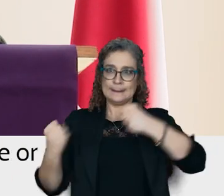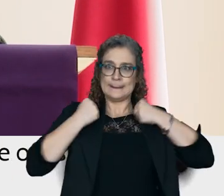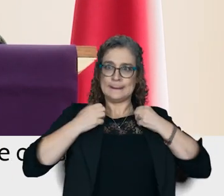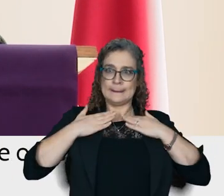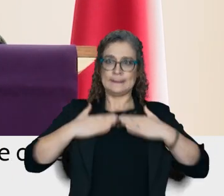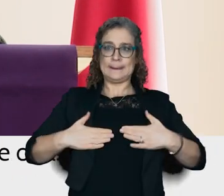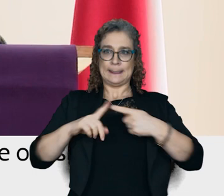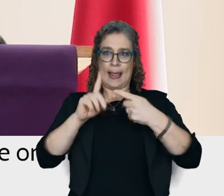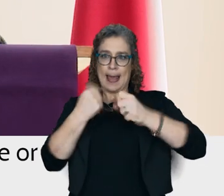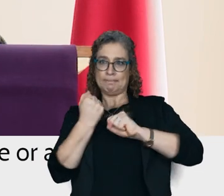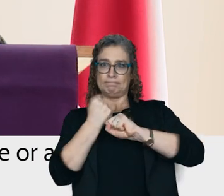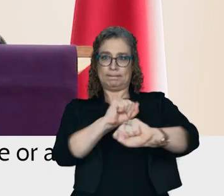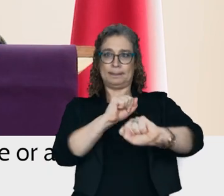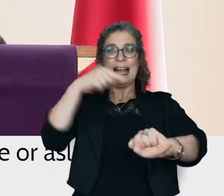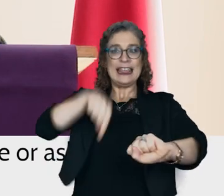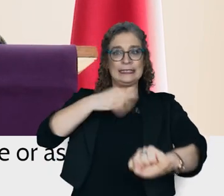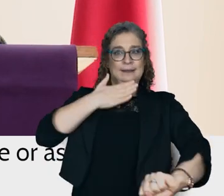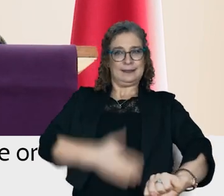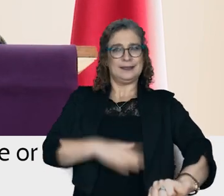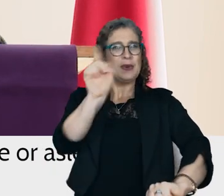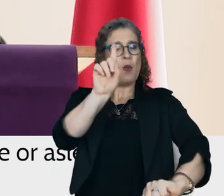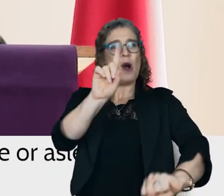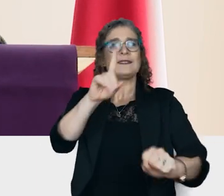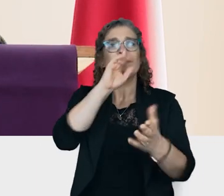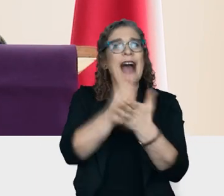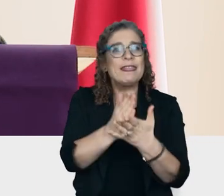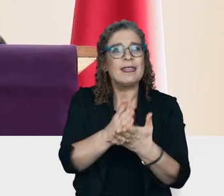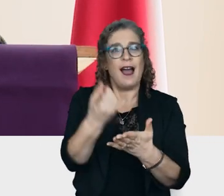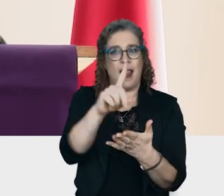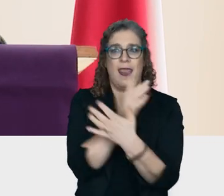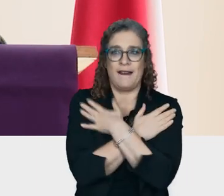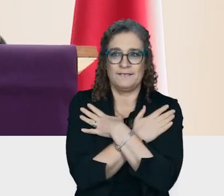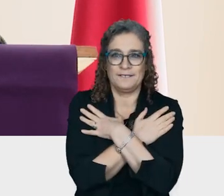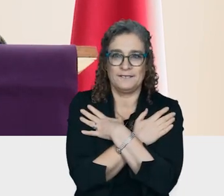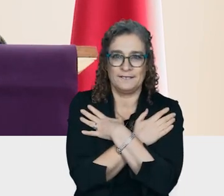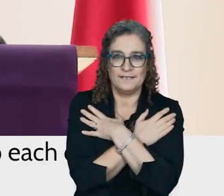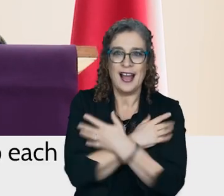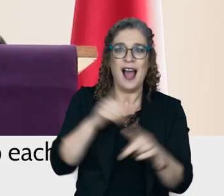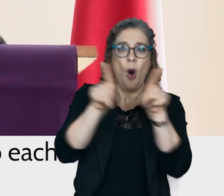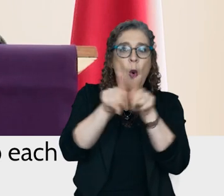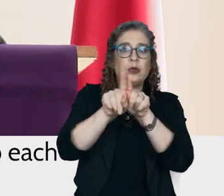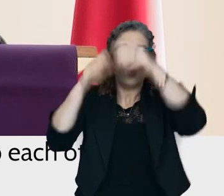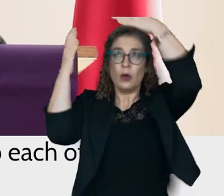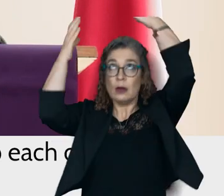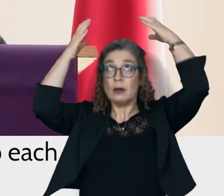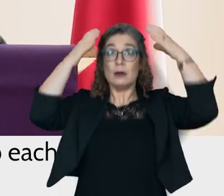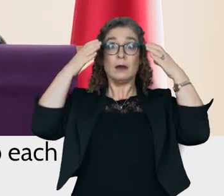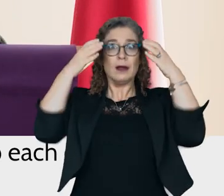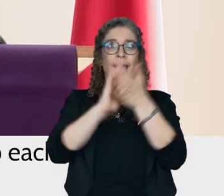sea que sigamos despiertos o que nos durmamos con el sueño de la muerte, vivamos juntamente con Él. Por eso,